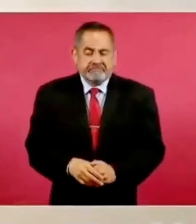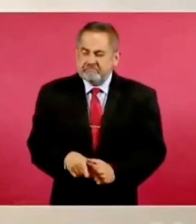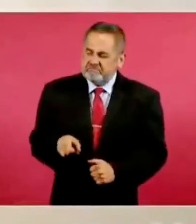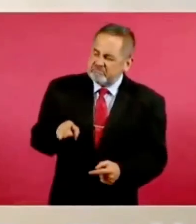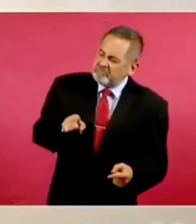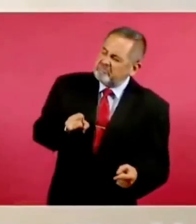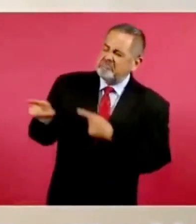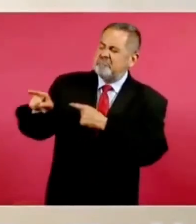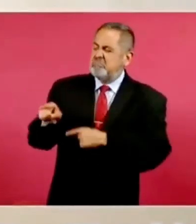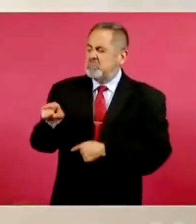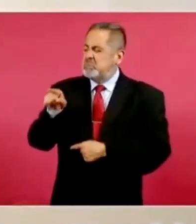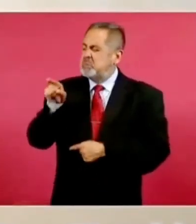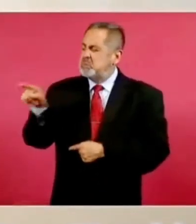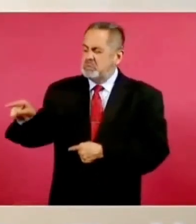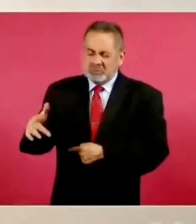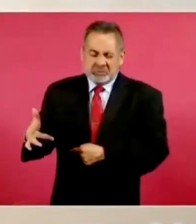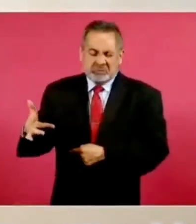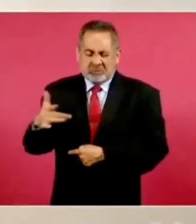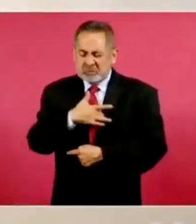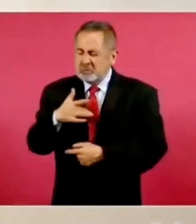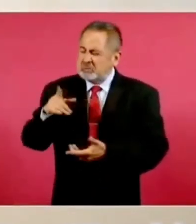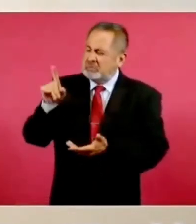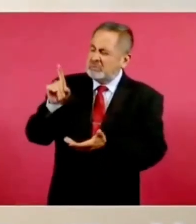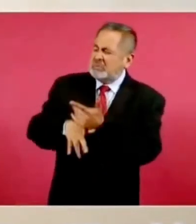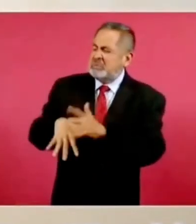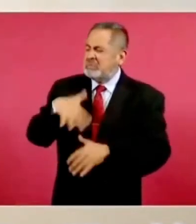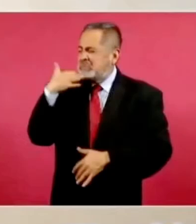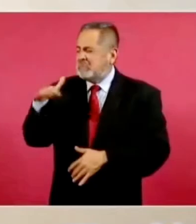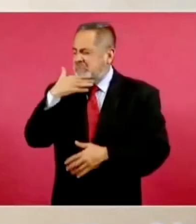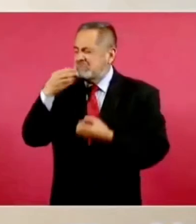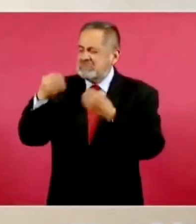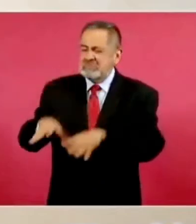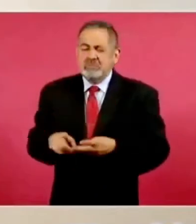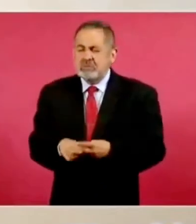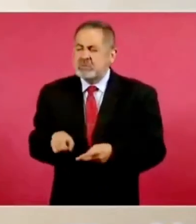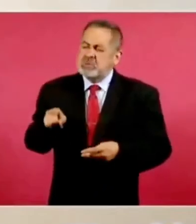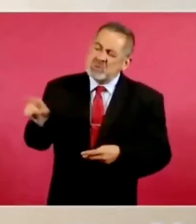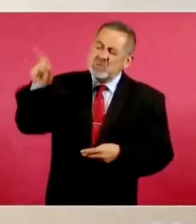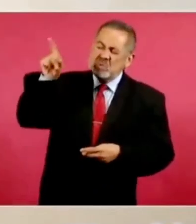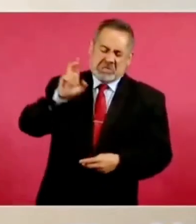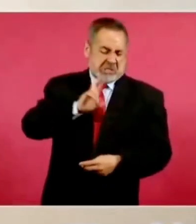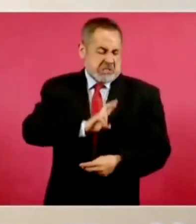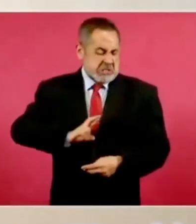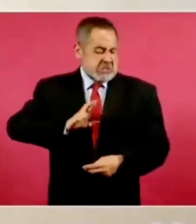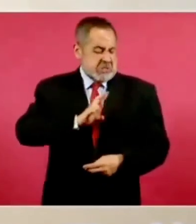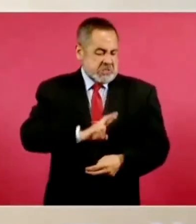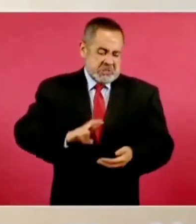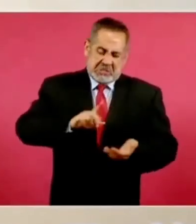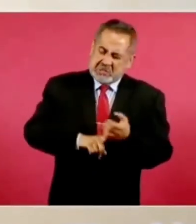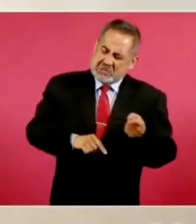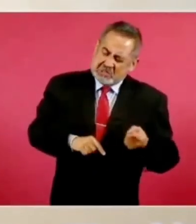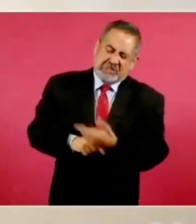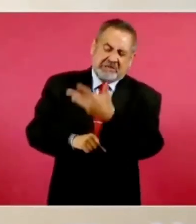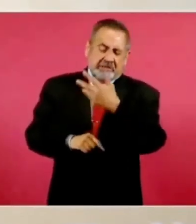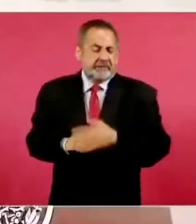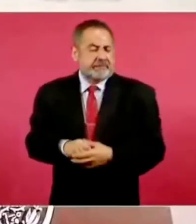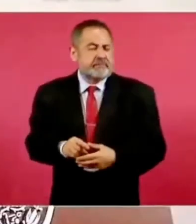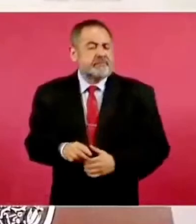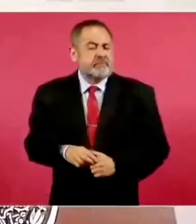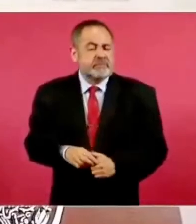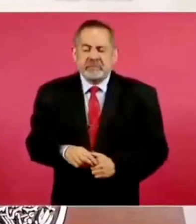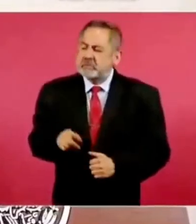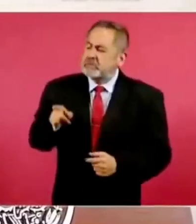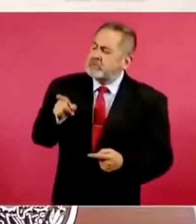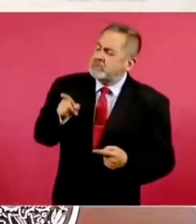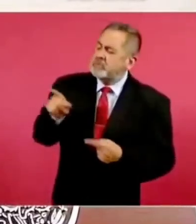corazón fementido, rencoroso, padre